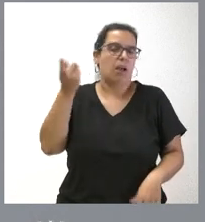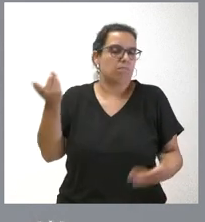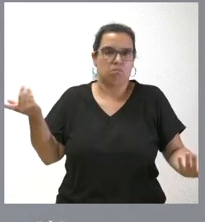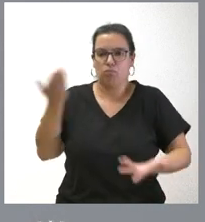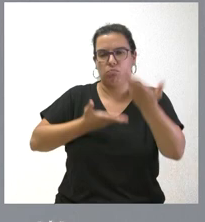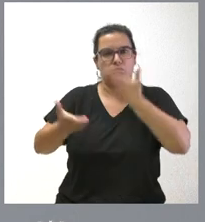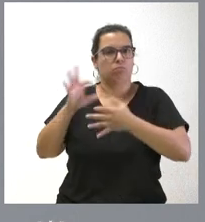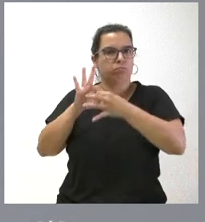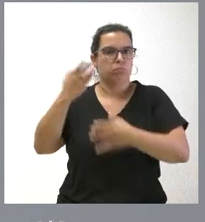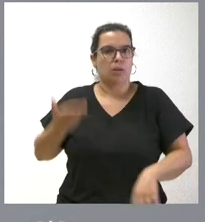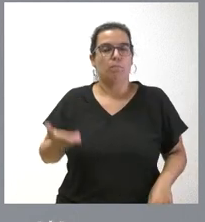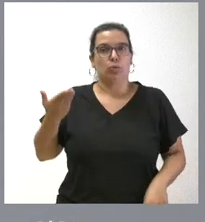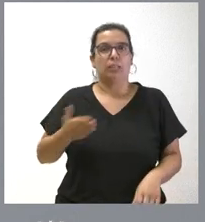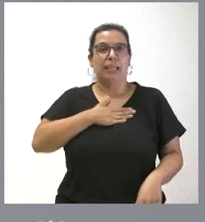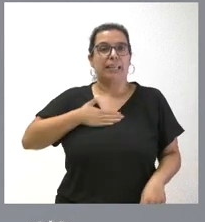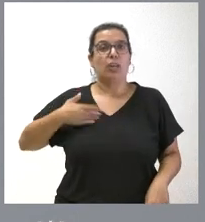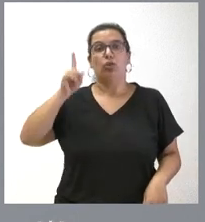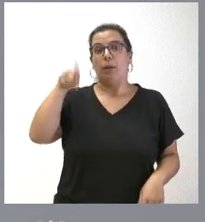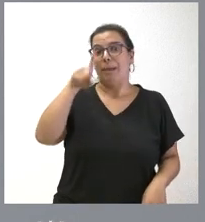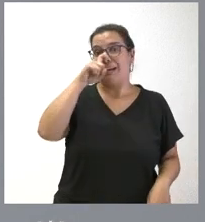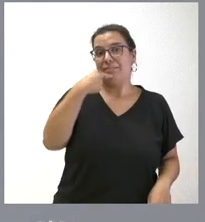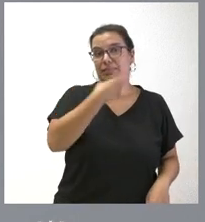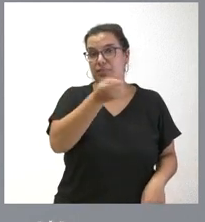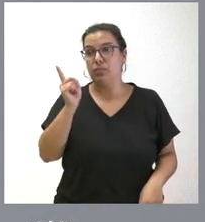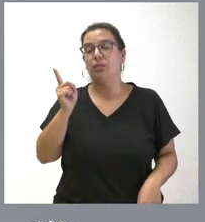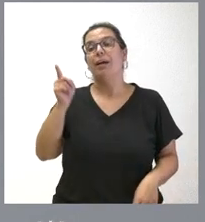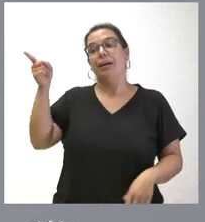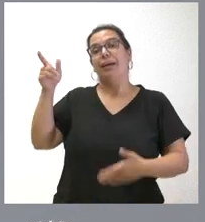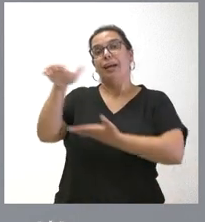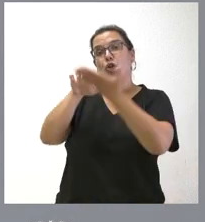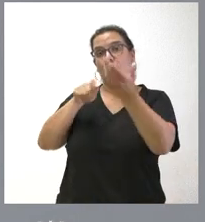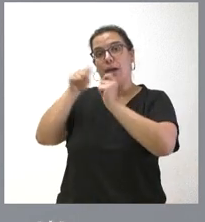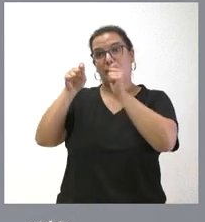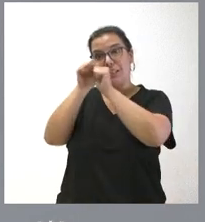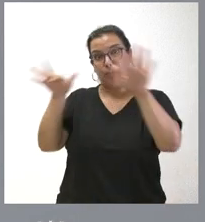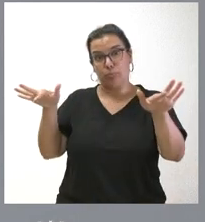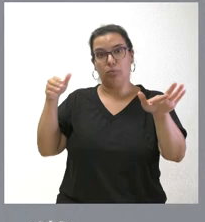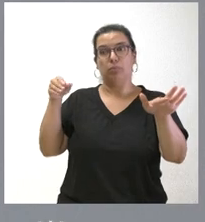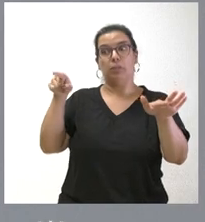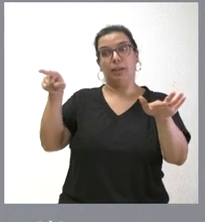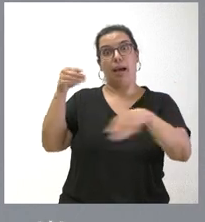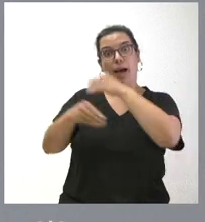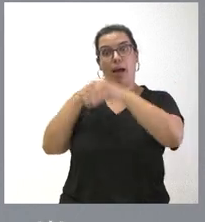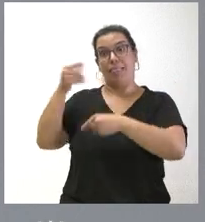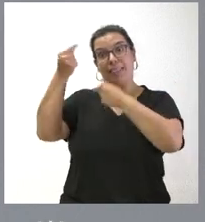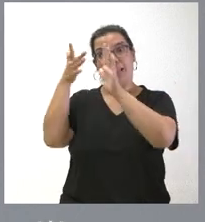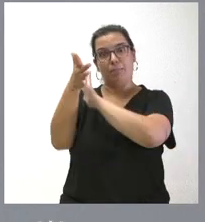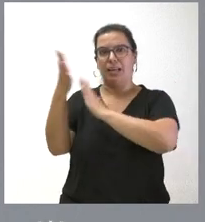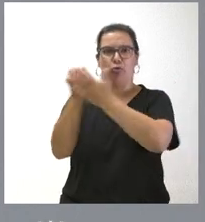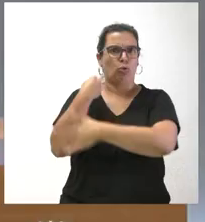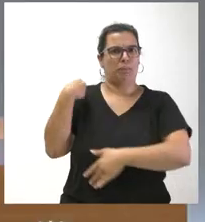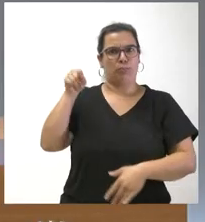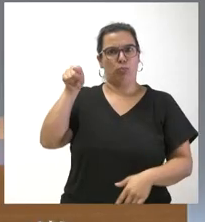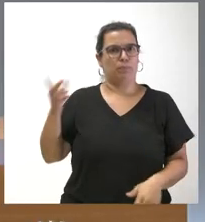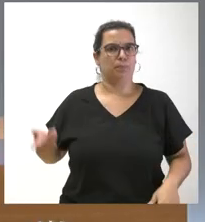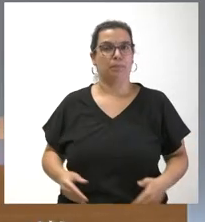relevante y quiero recordar que ha hecho una nota de prensa este respecto a la cual me remito donde viene el detalle de lo mismo